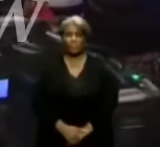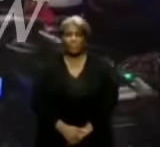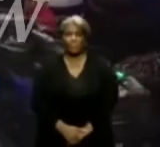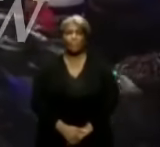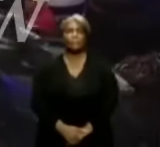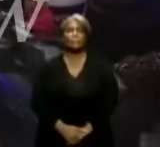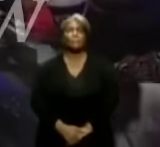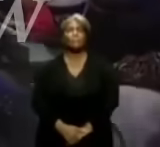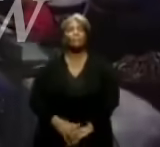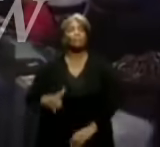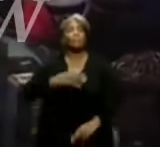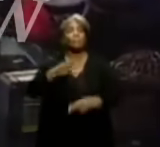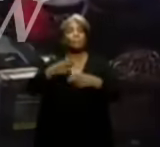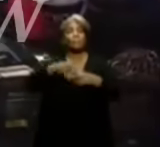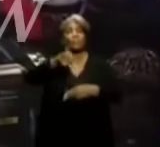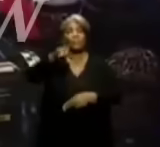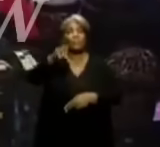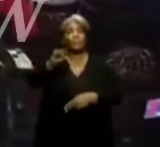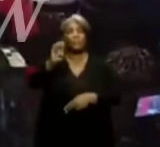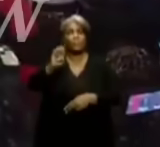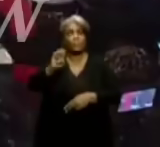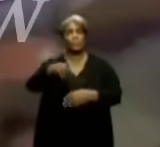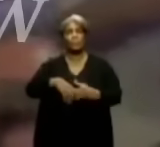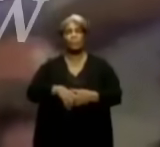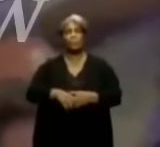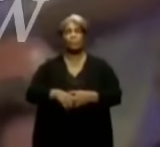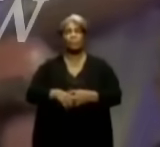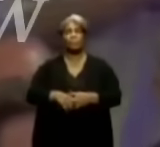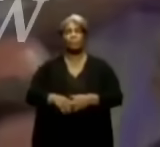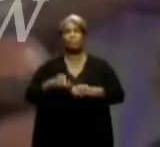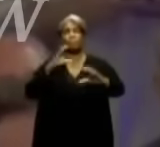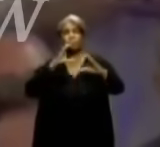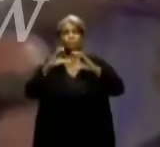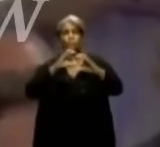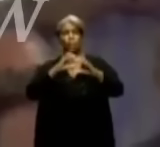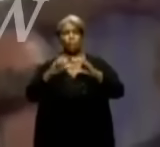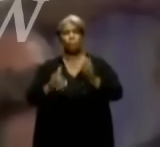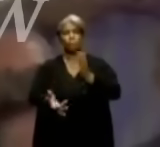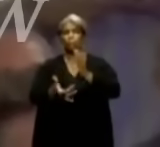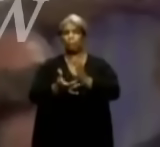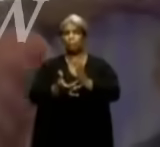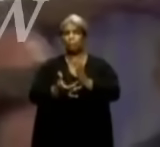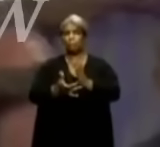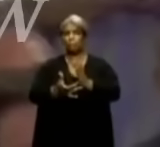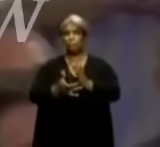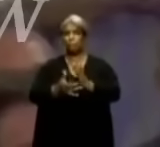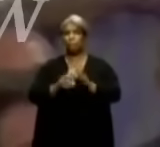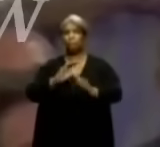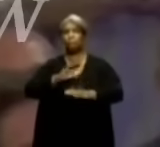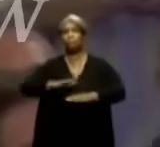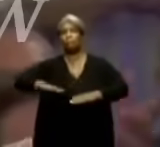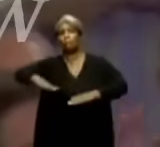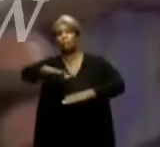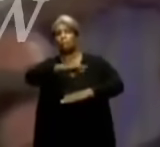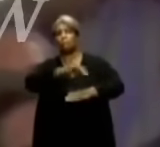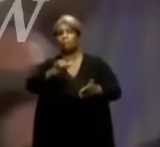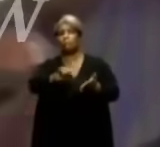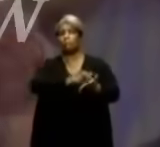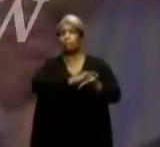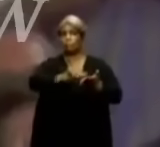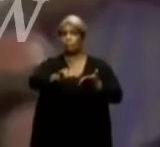Sí, mi nombre es José Zavala, soy comunicador digital y creador de contenido en la ciudad de Nueva York, del